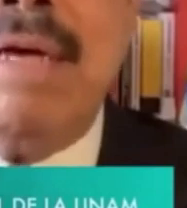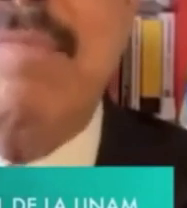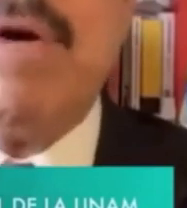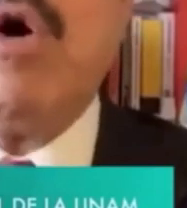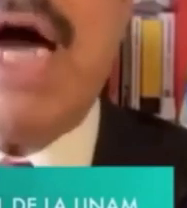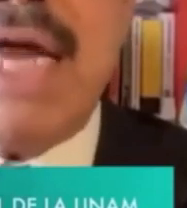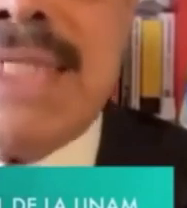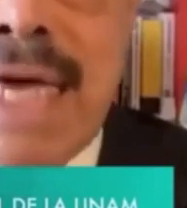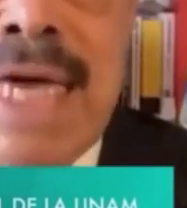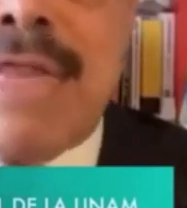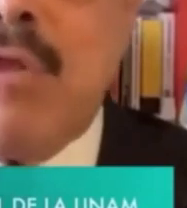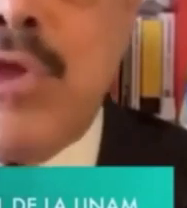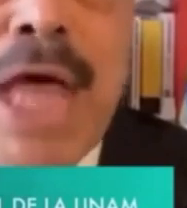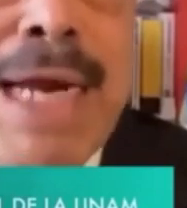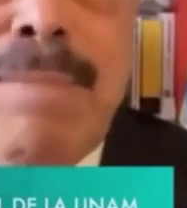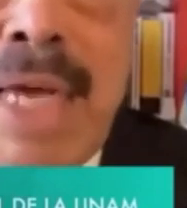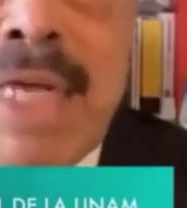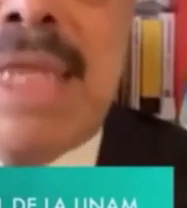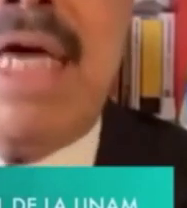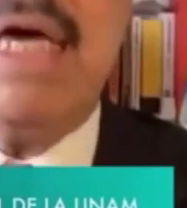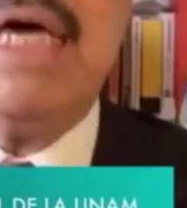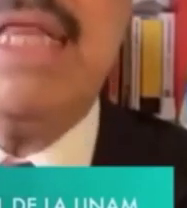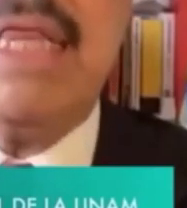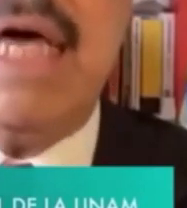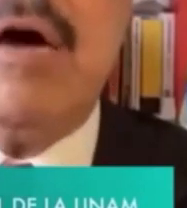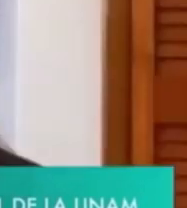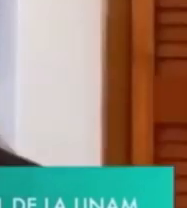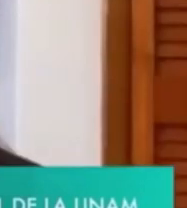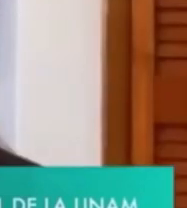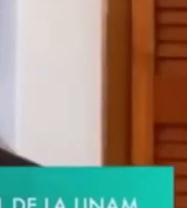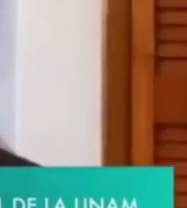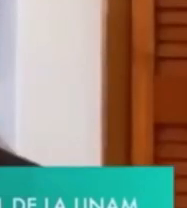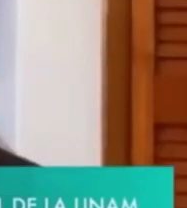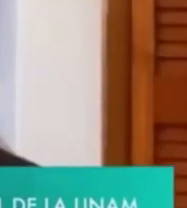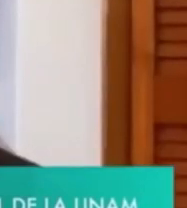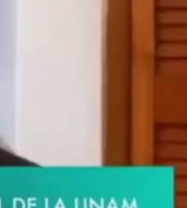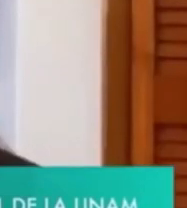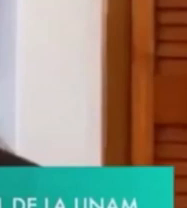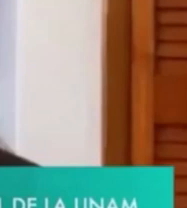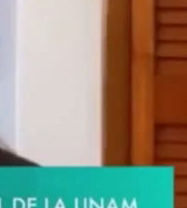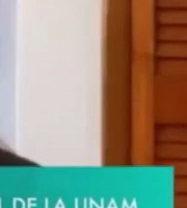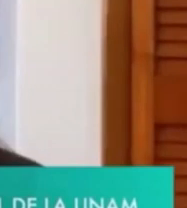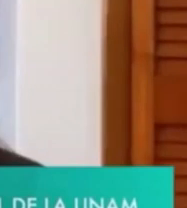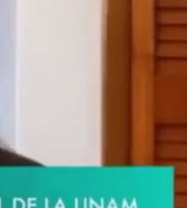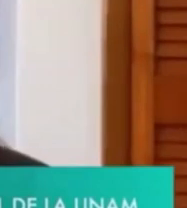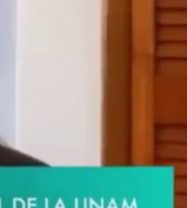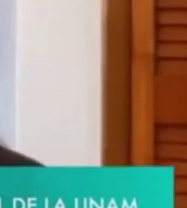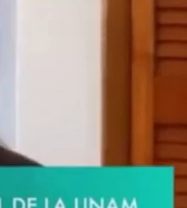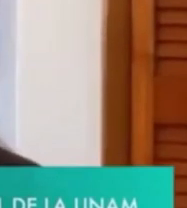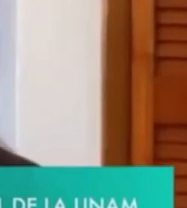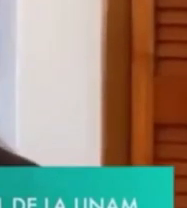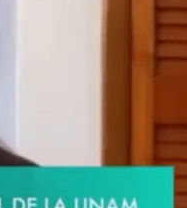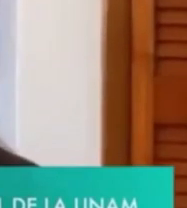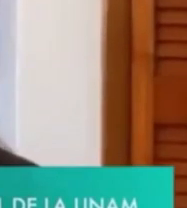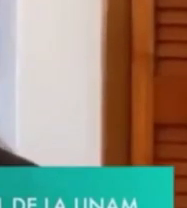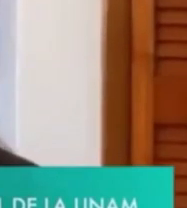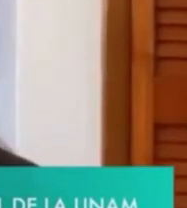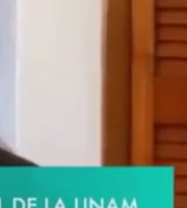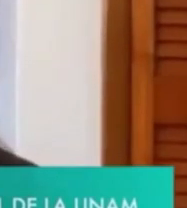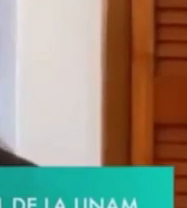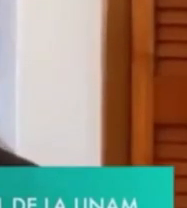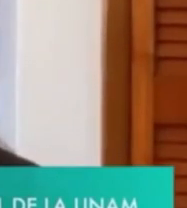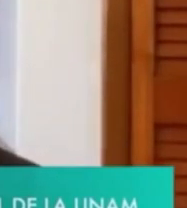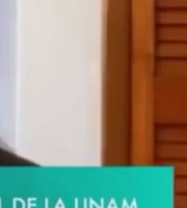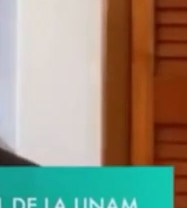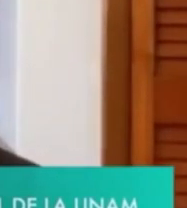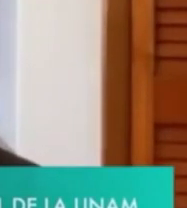estrictamente, pero carecería totalmente de obligatoriedad, de vinculatoriedad de tipo jurídico.